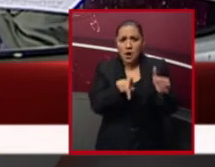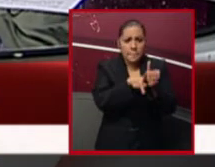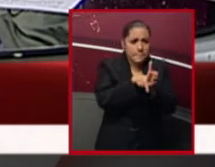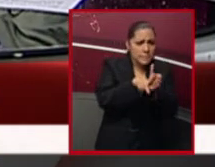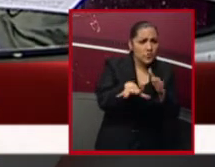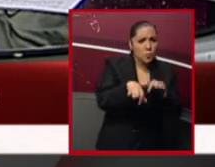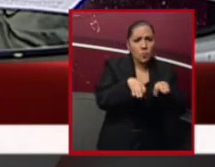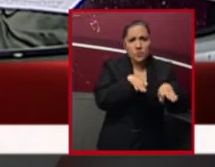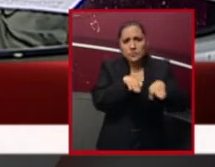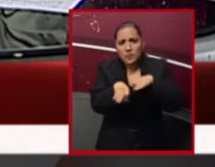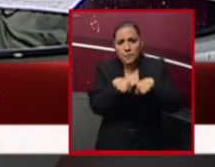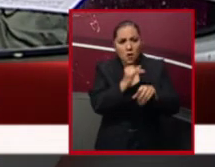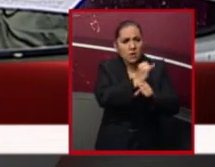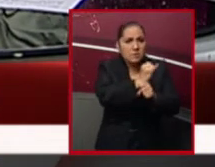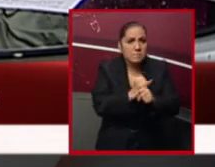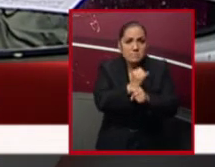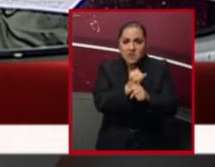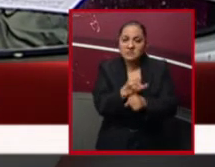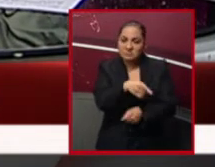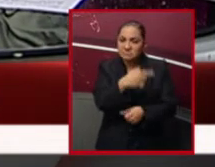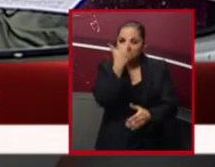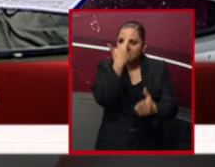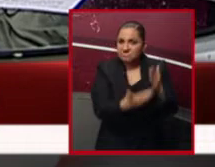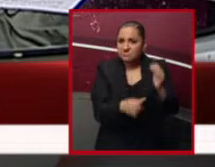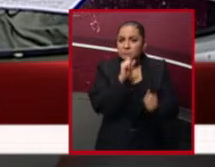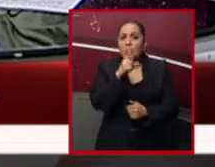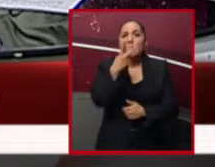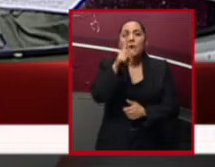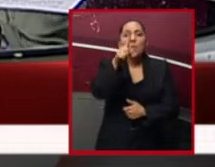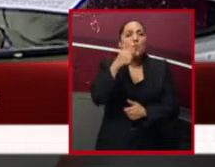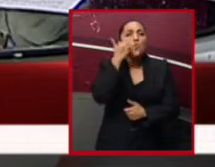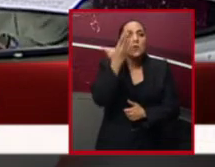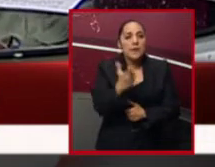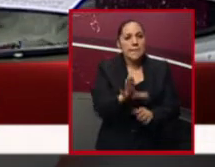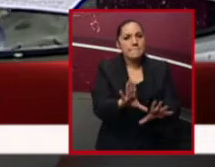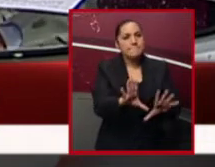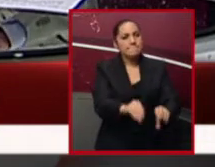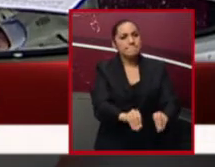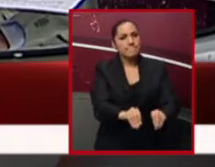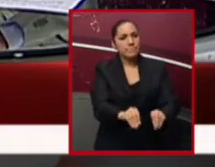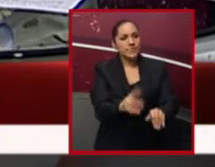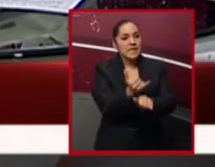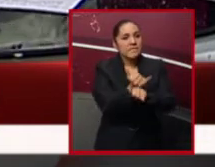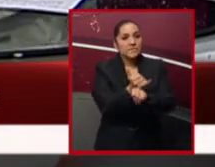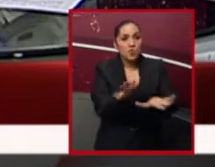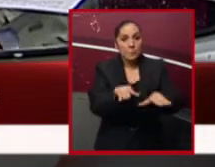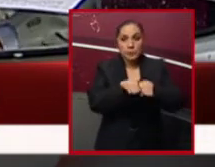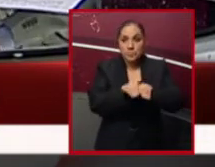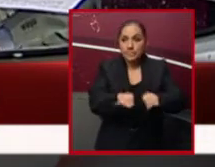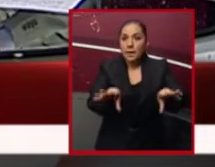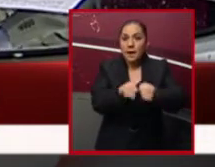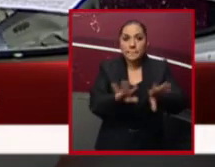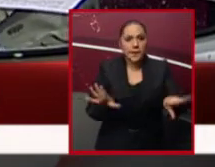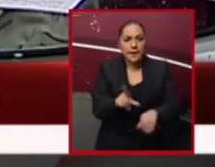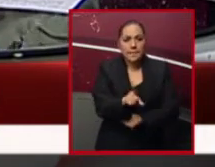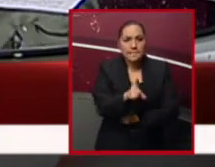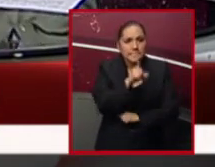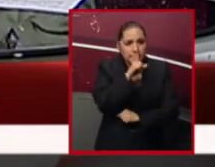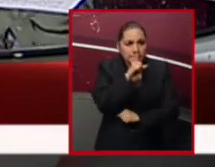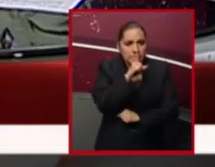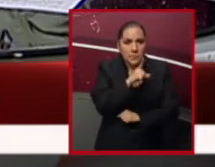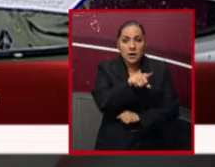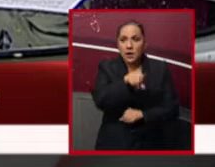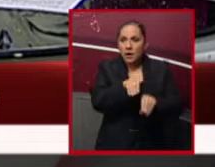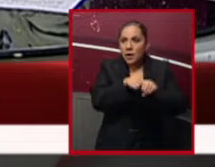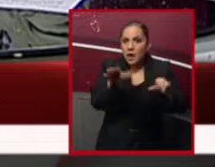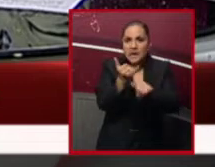de fondo es silenciar a la sociedad. Que no se sepa nada, nada. Incluso esto